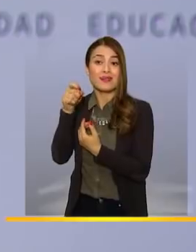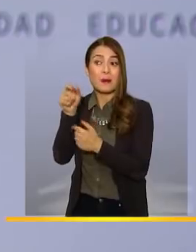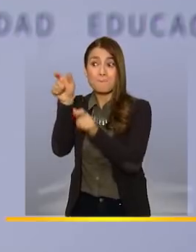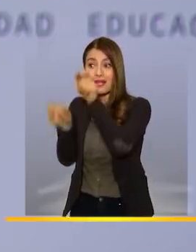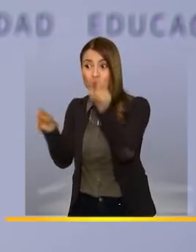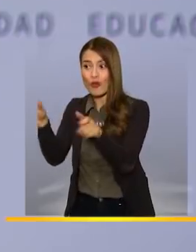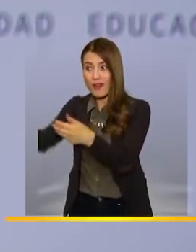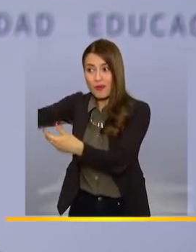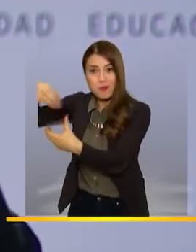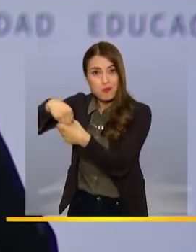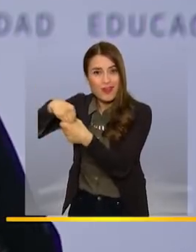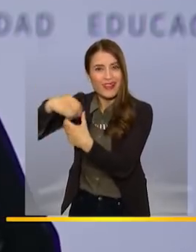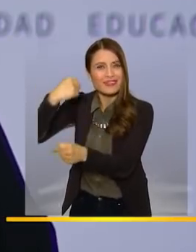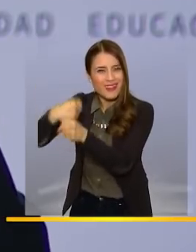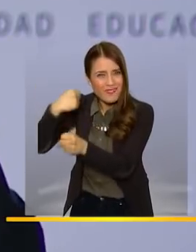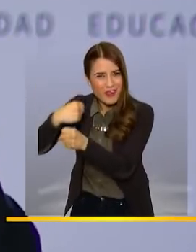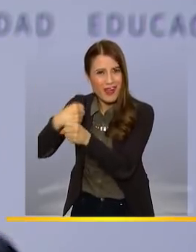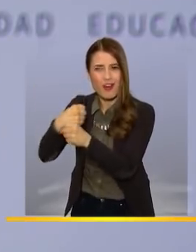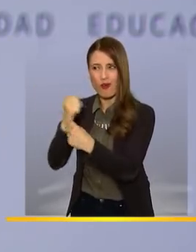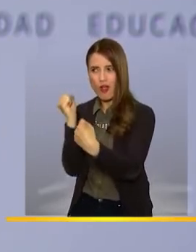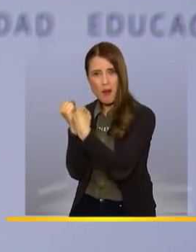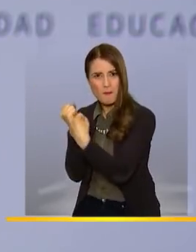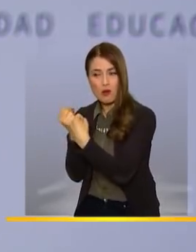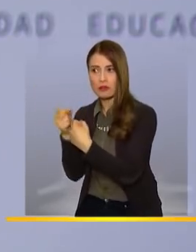los sujetos que aquí han